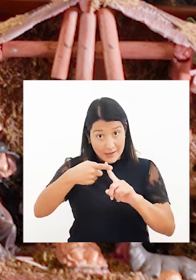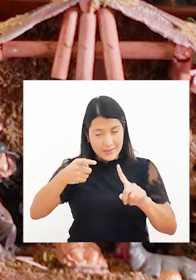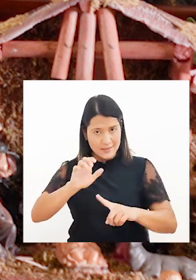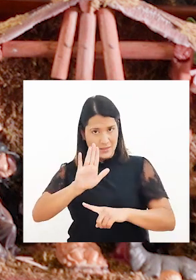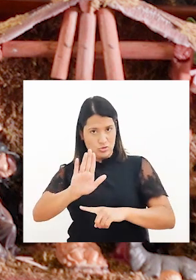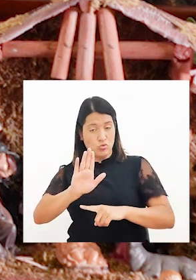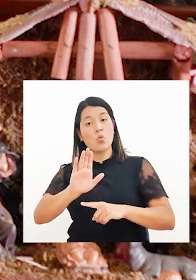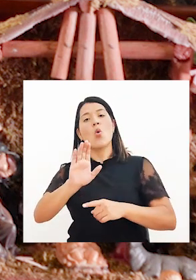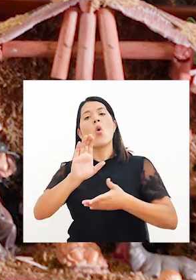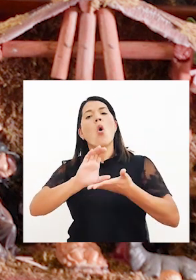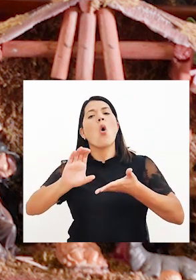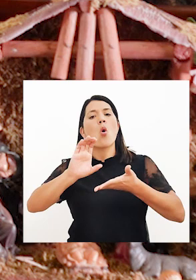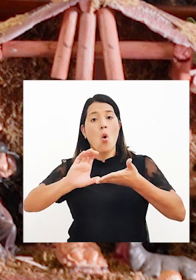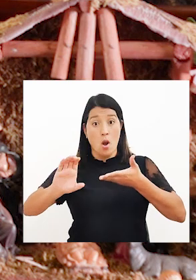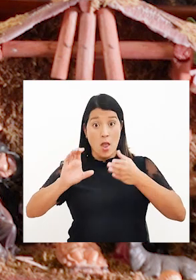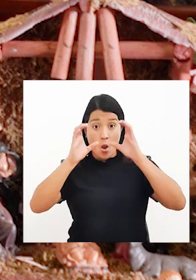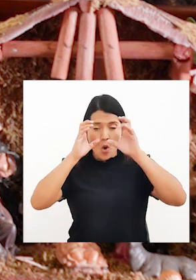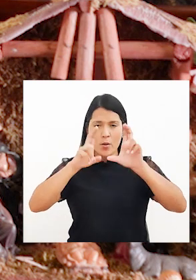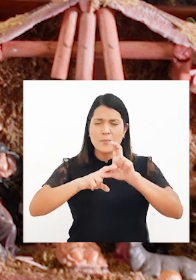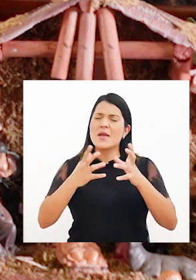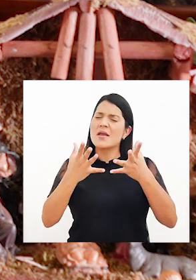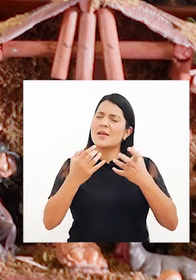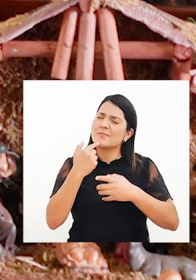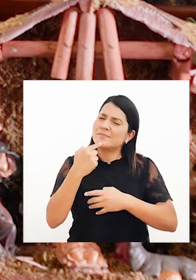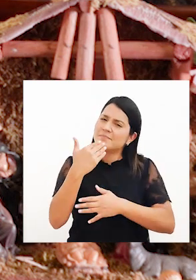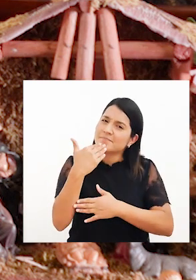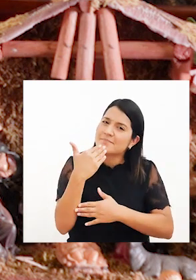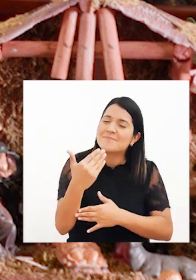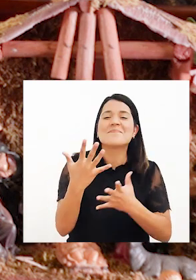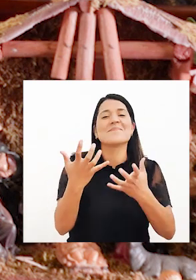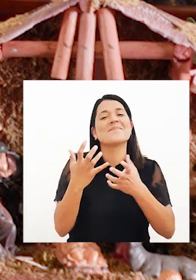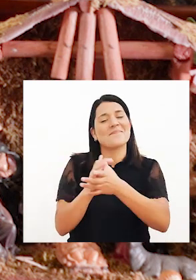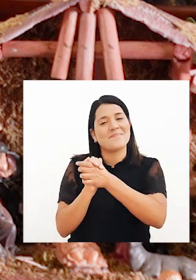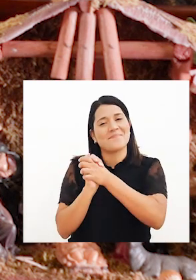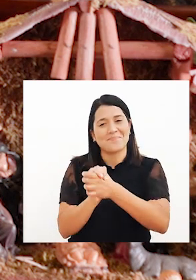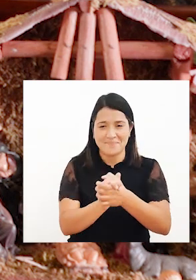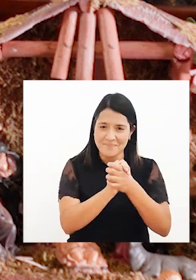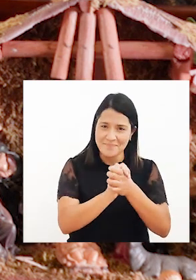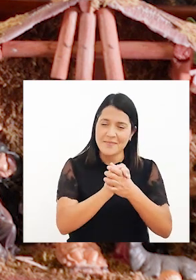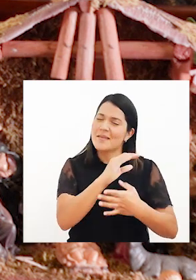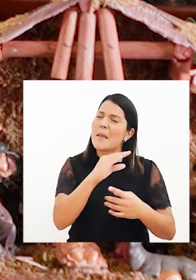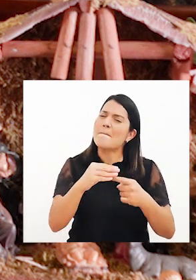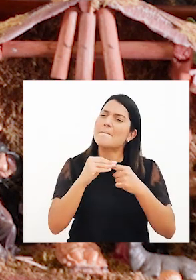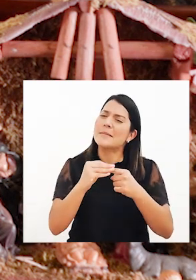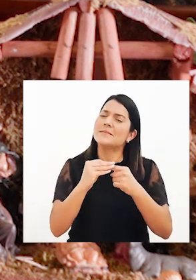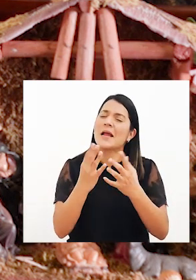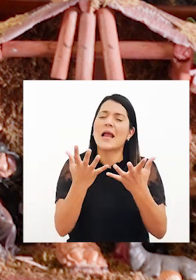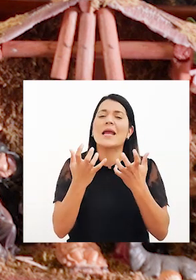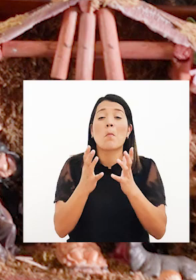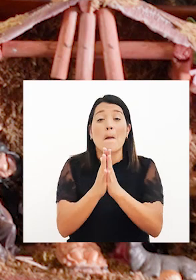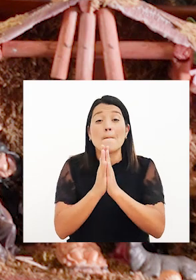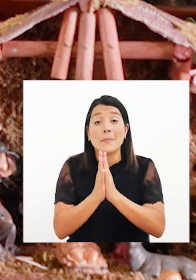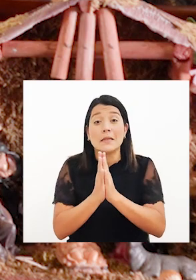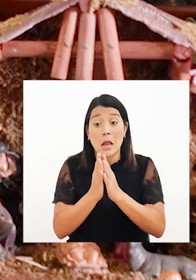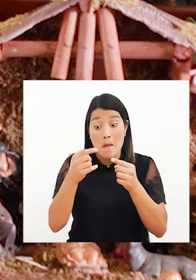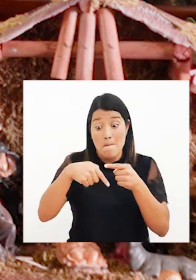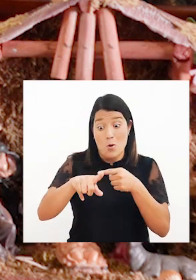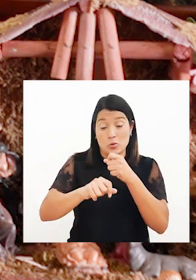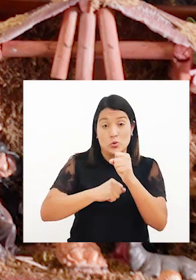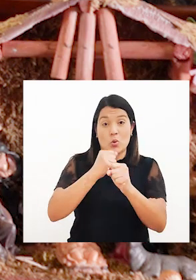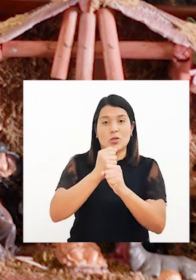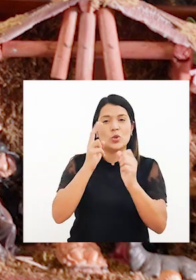colegio, queremos agradecerles, queremos felicitarlos y sobre todo pedirles que en este